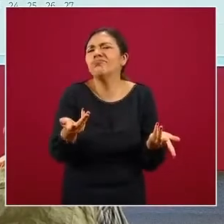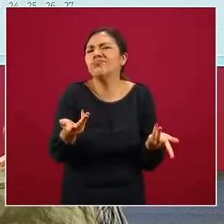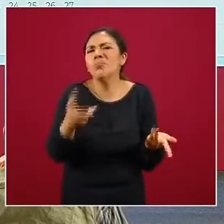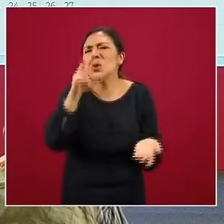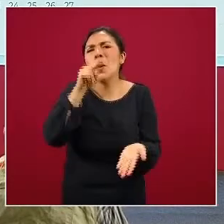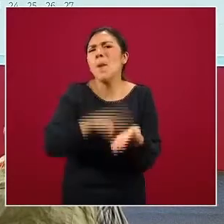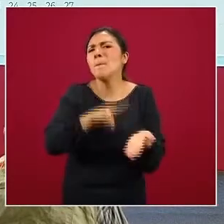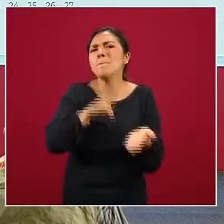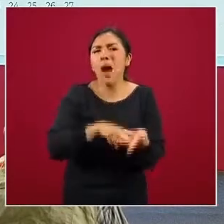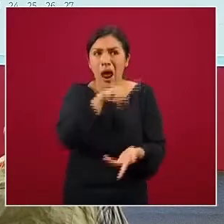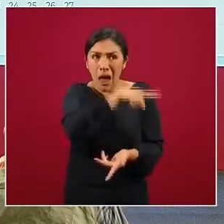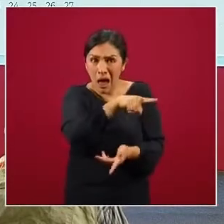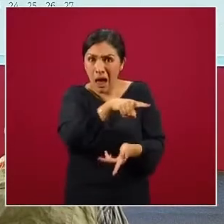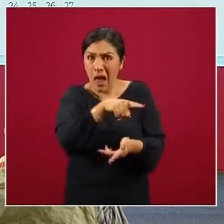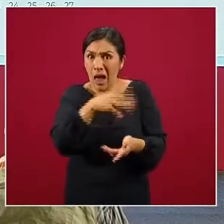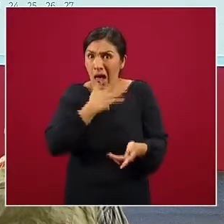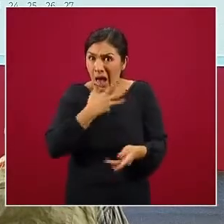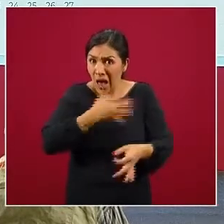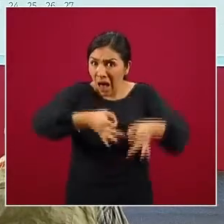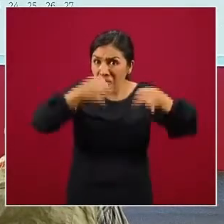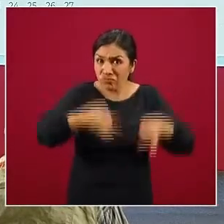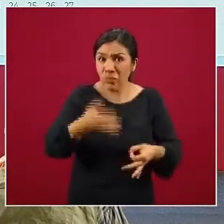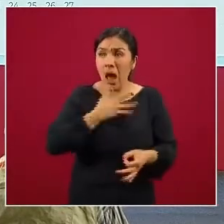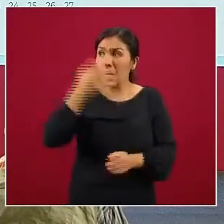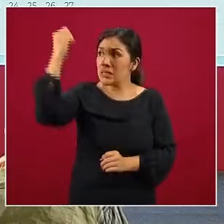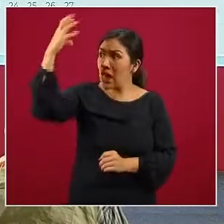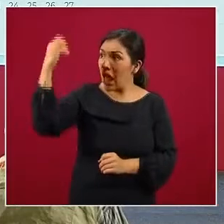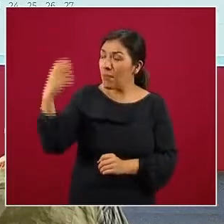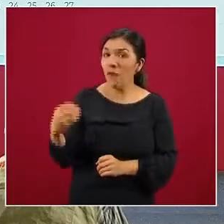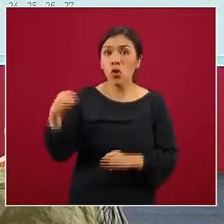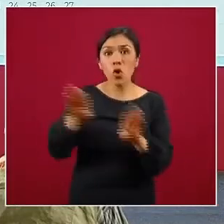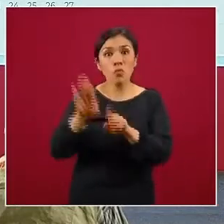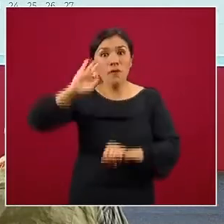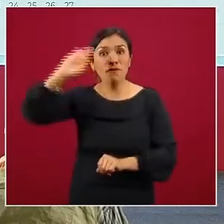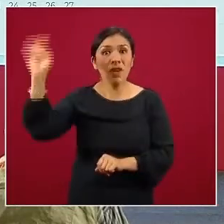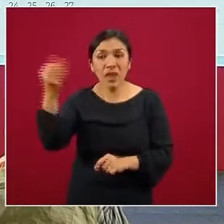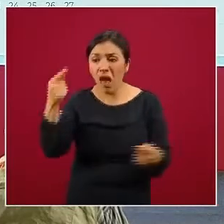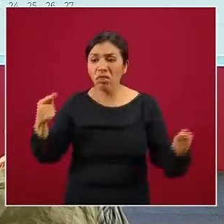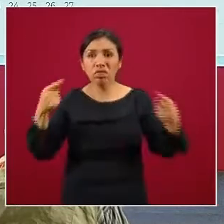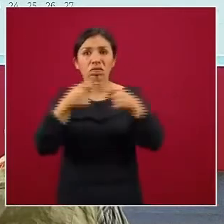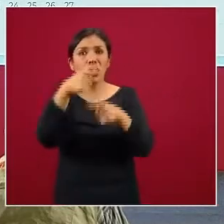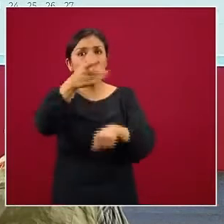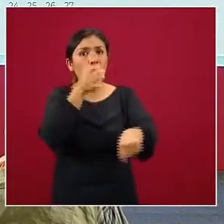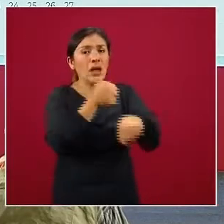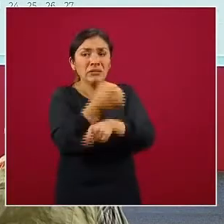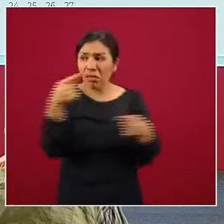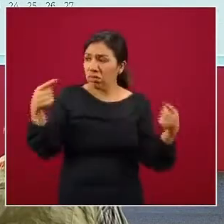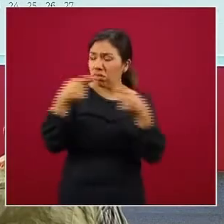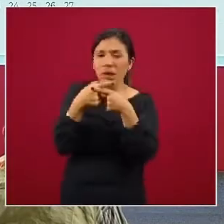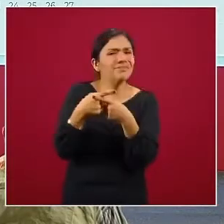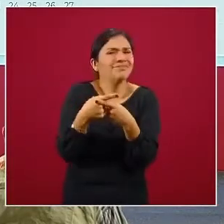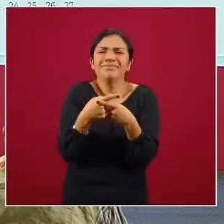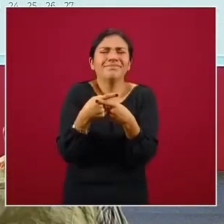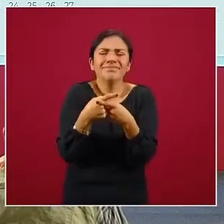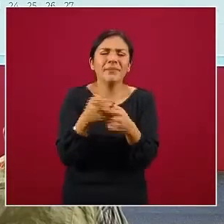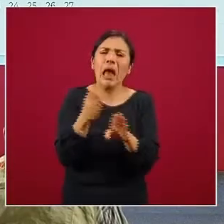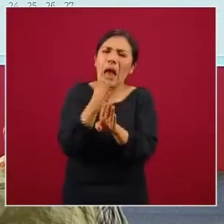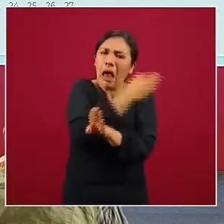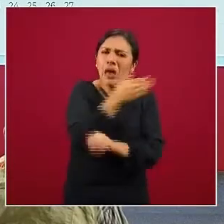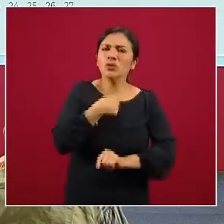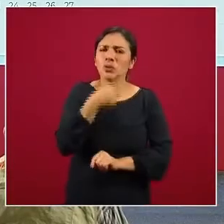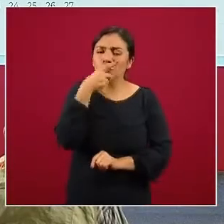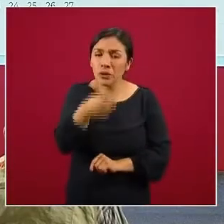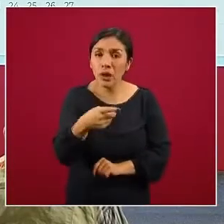totalmente infundadas de que hay un semáforo federal que conflictúa con el semáforo estatal. No, hemos dicho desde el